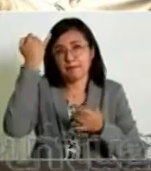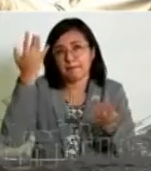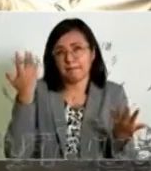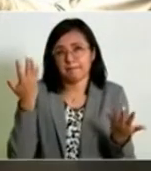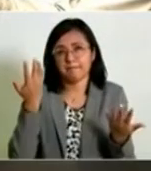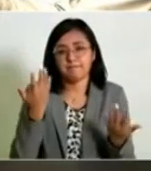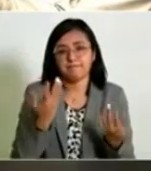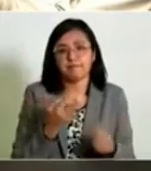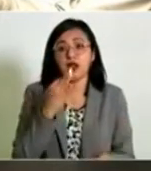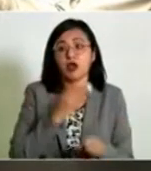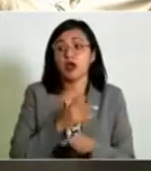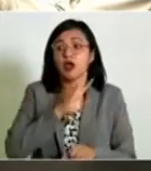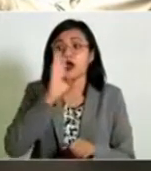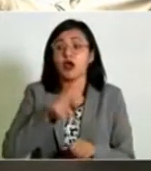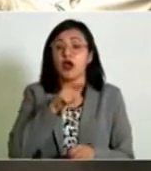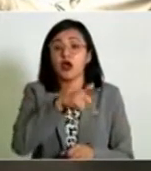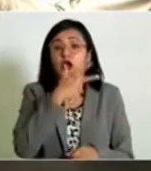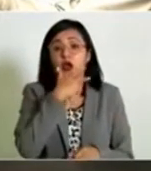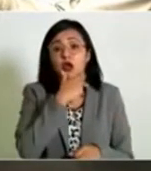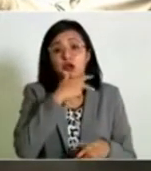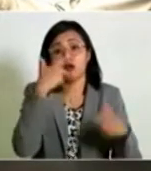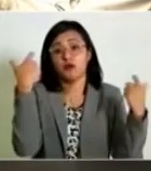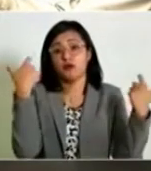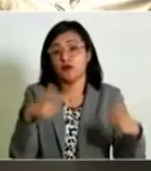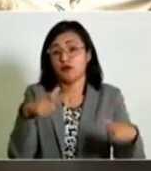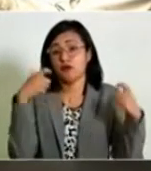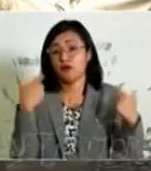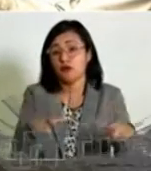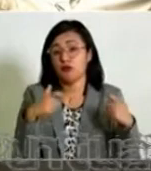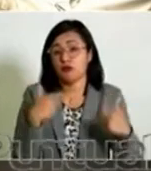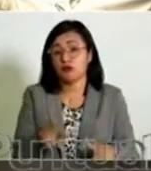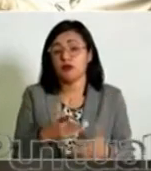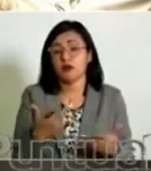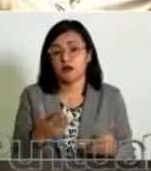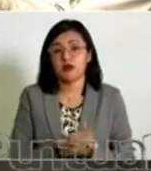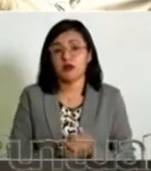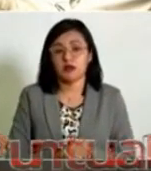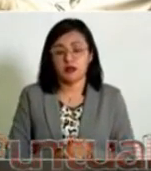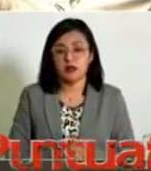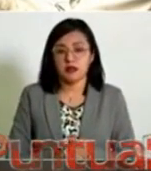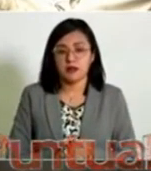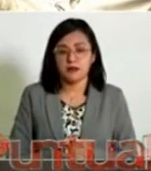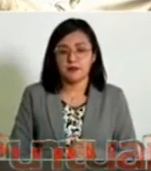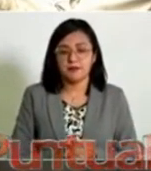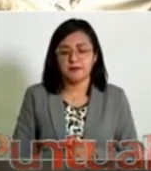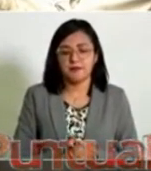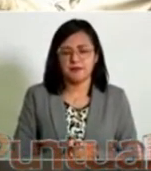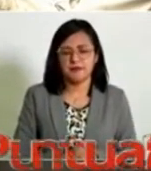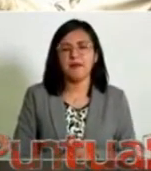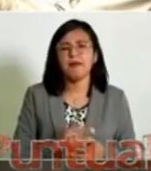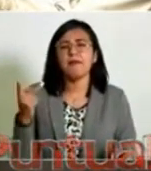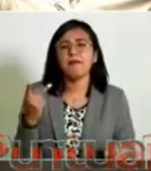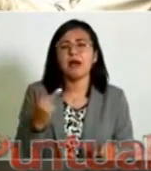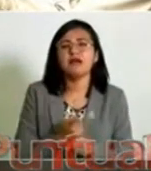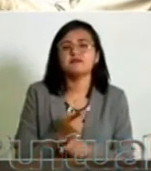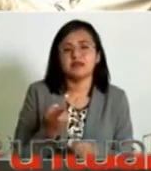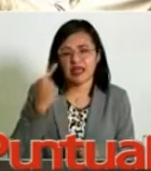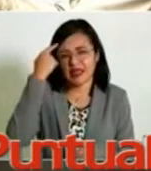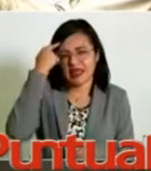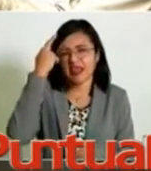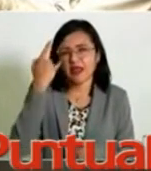y que el hoy fallecido hubiera sido el atropellador saben que es para estar y ahorita